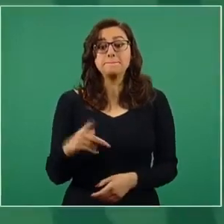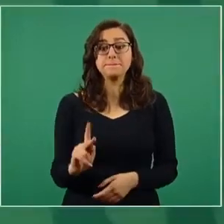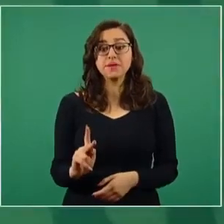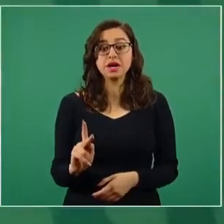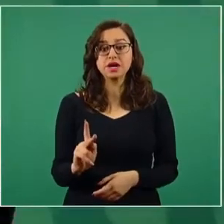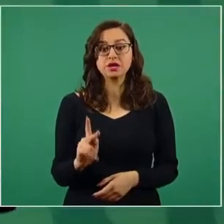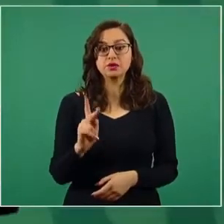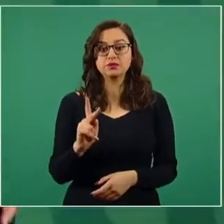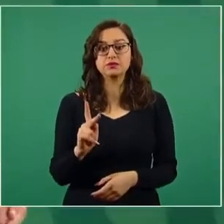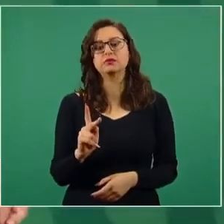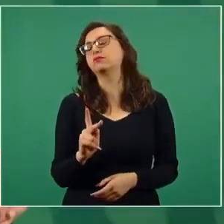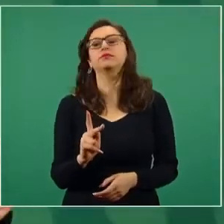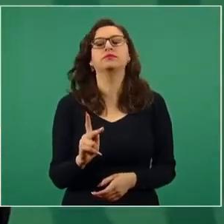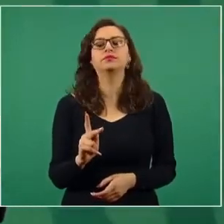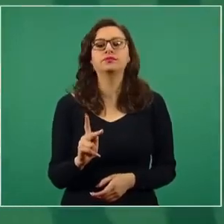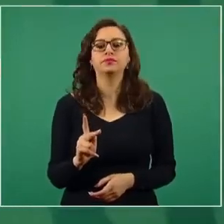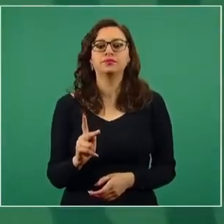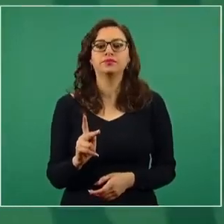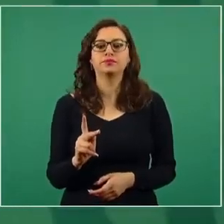pues también